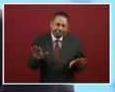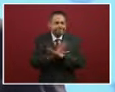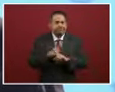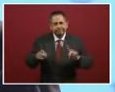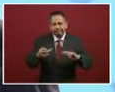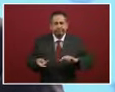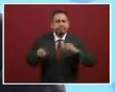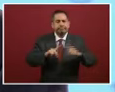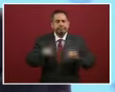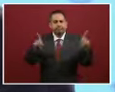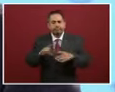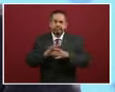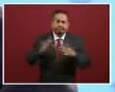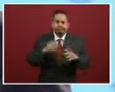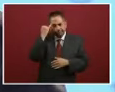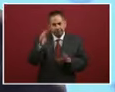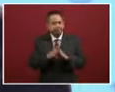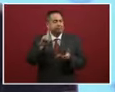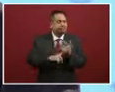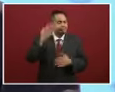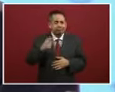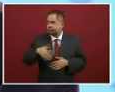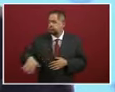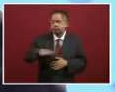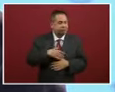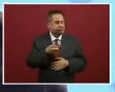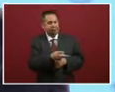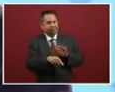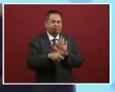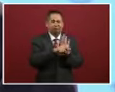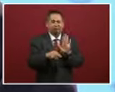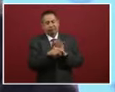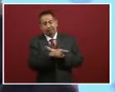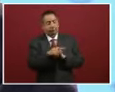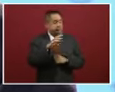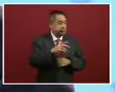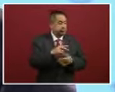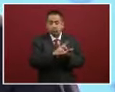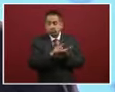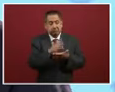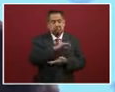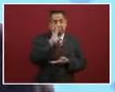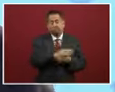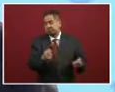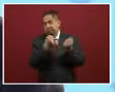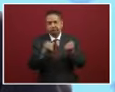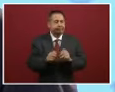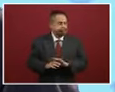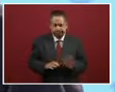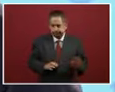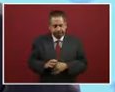narrativa, la idea y sobre todo el prejuicio que existe socialmente construido a partir de la guerra contra el narcotráfico, que como lo ha explicado